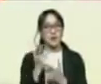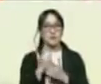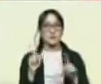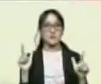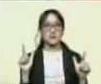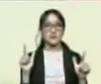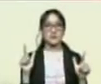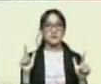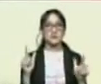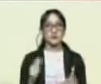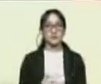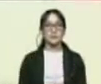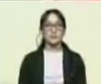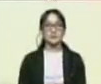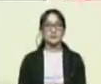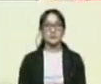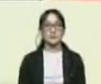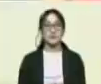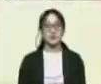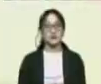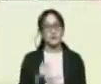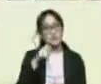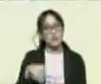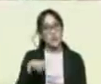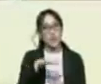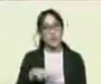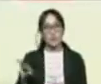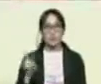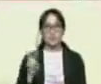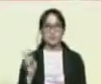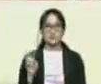libertad y la victoria del pueblo de Venezuela.